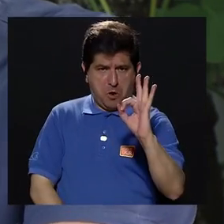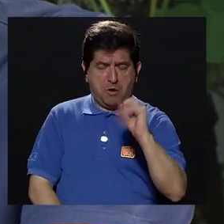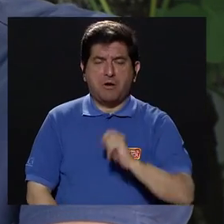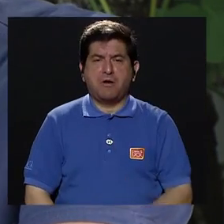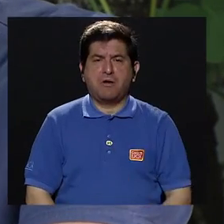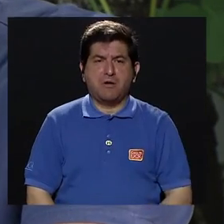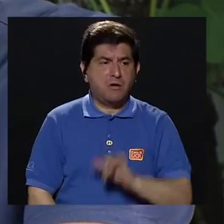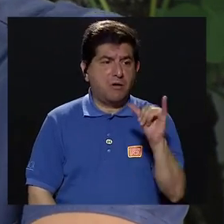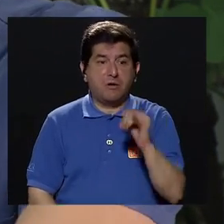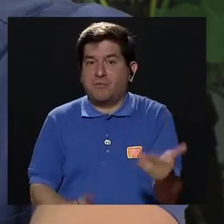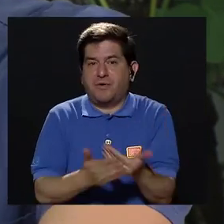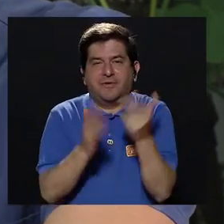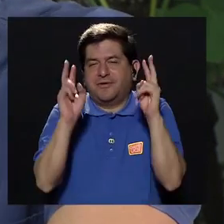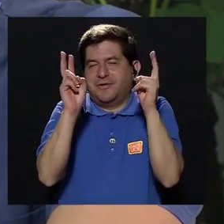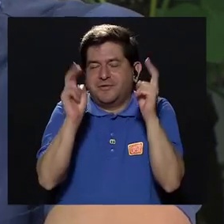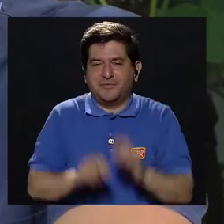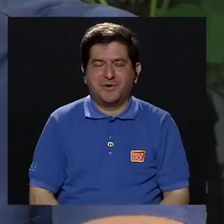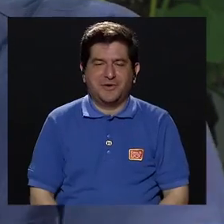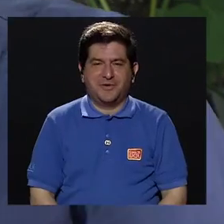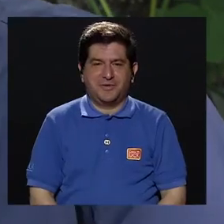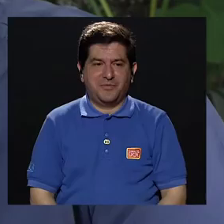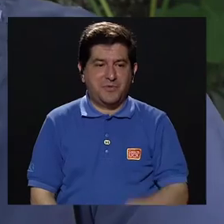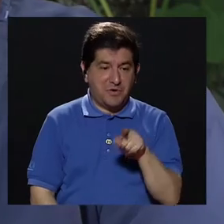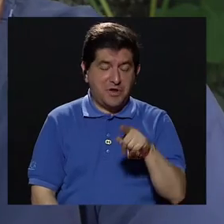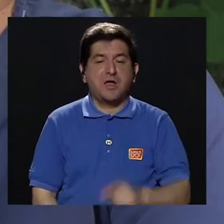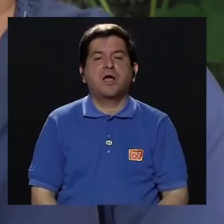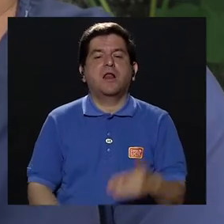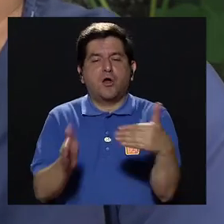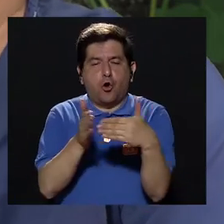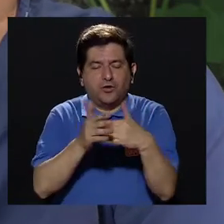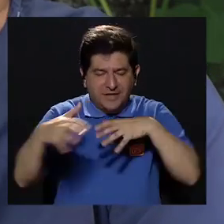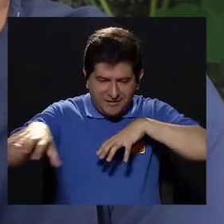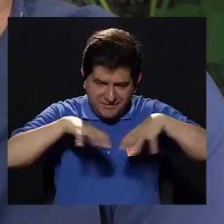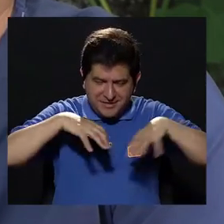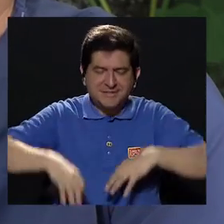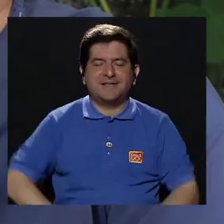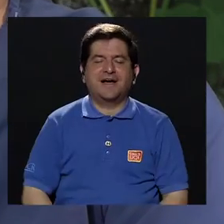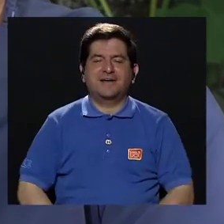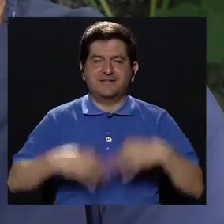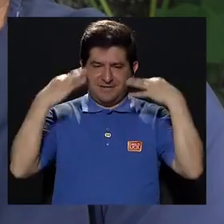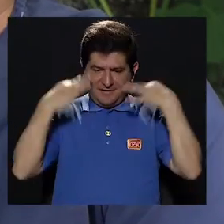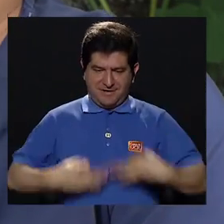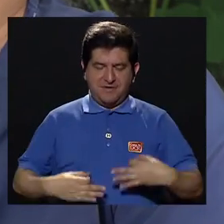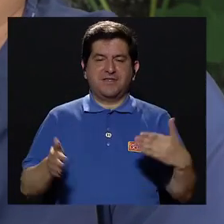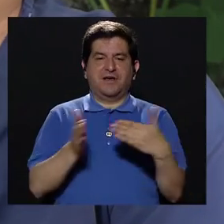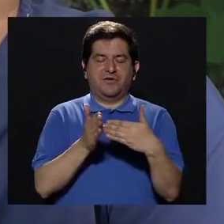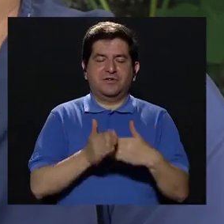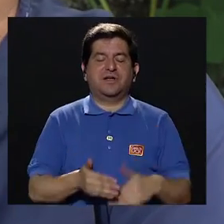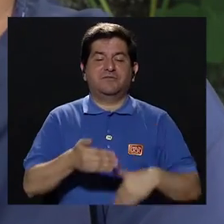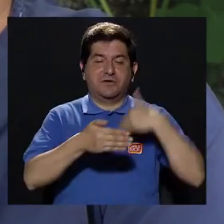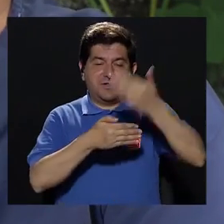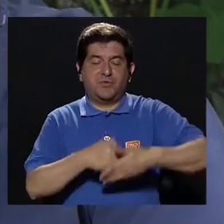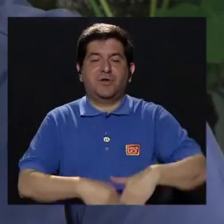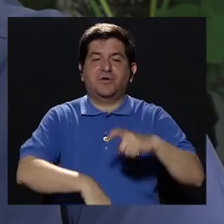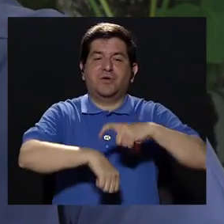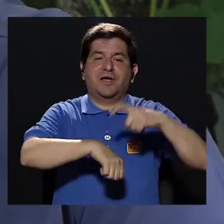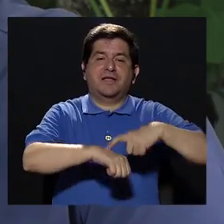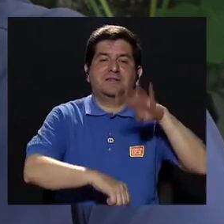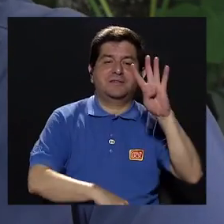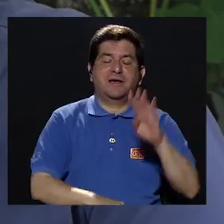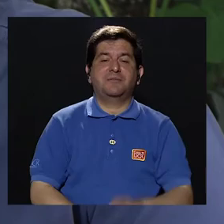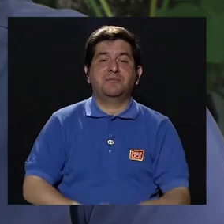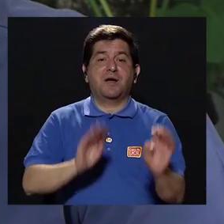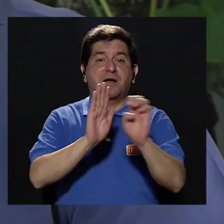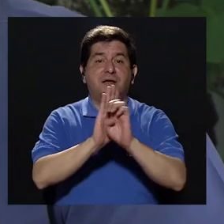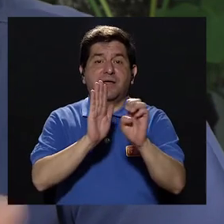está como nuevo, lo dejaron 0 kilómetros y está retomando su actividad física para regresar a la fase 4 en la comunidad